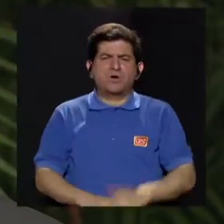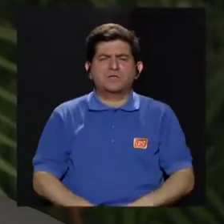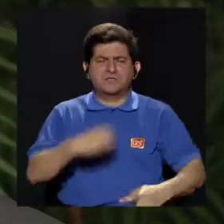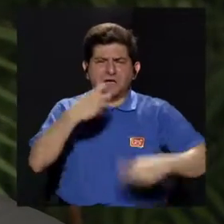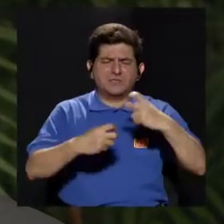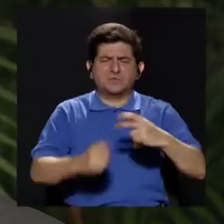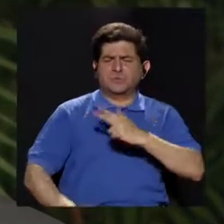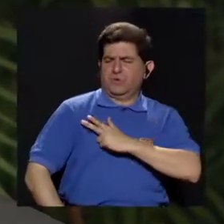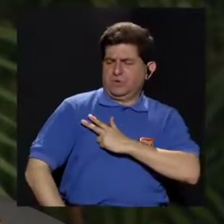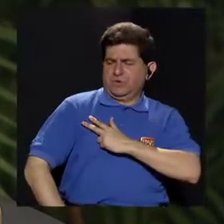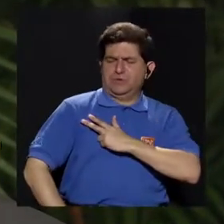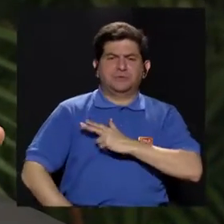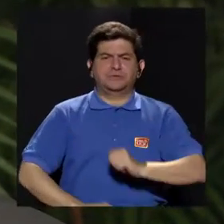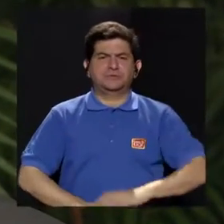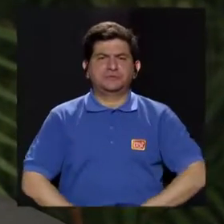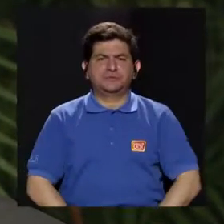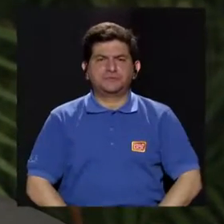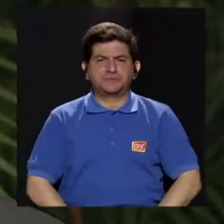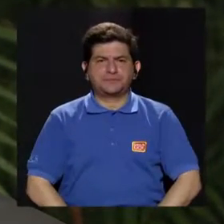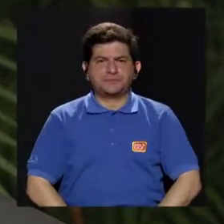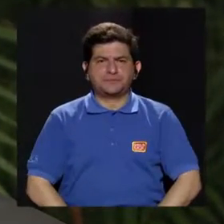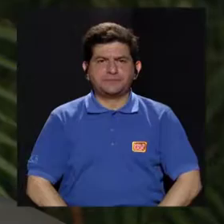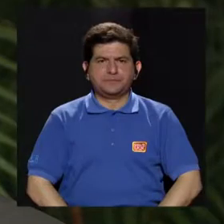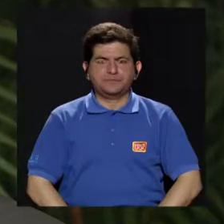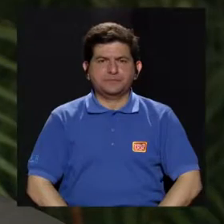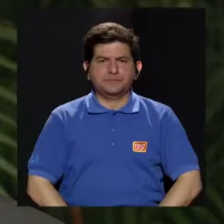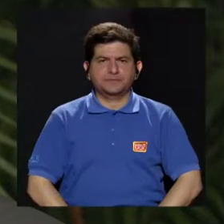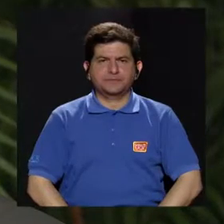síntomas urinarios.